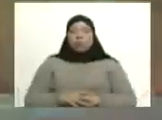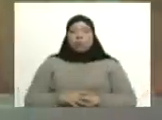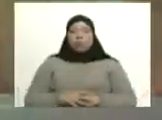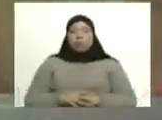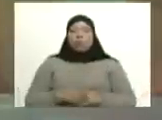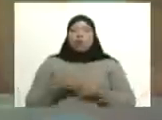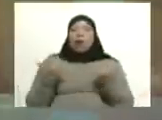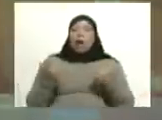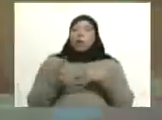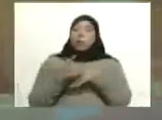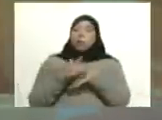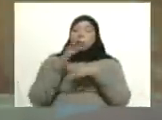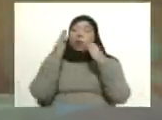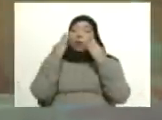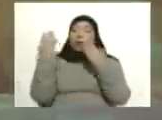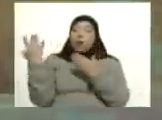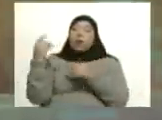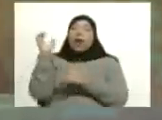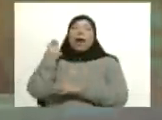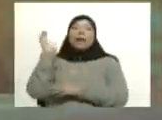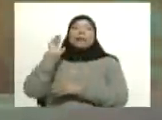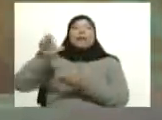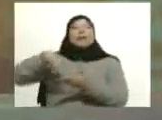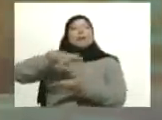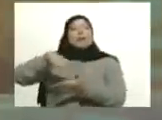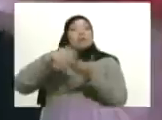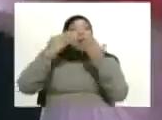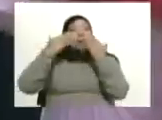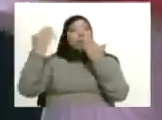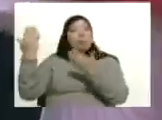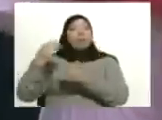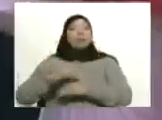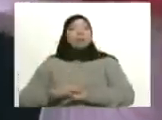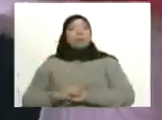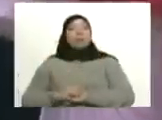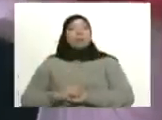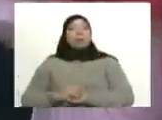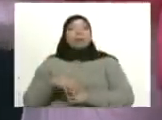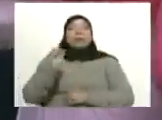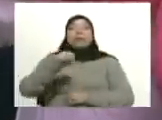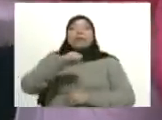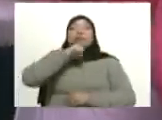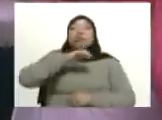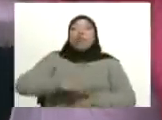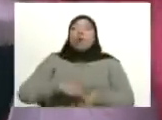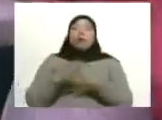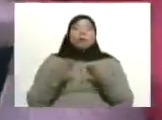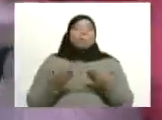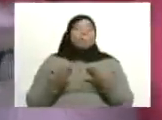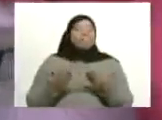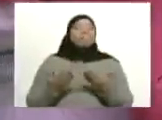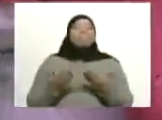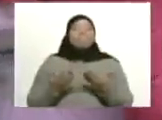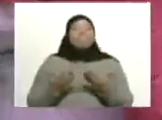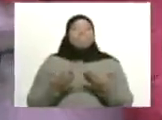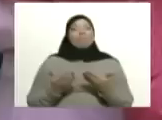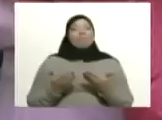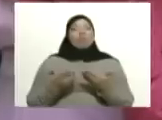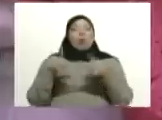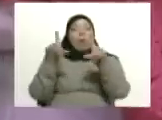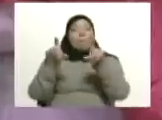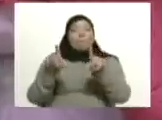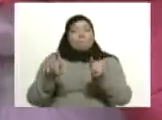Bien, a esta hora enviamos nuestra señal a la Asamblea Nacional. Verdaderamente histórico en que se prueba